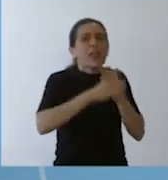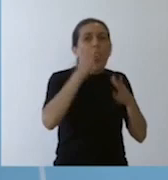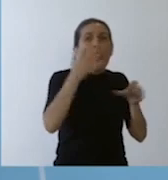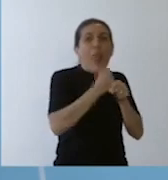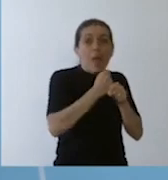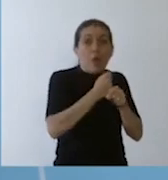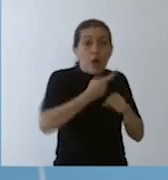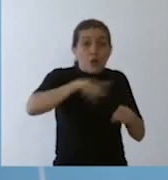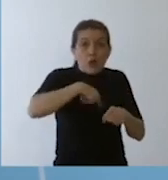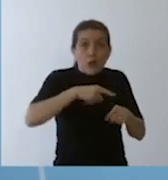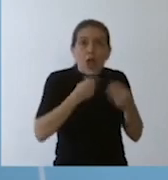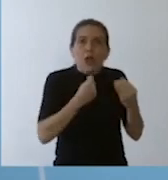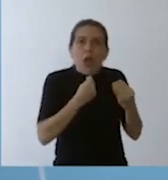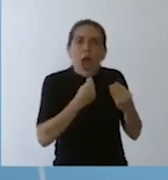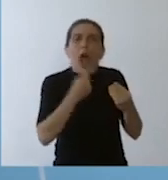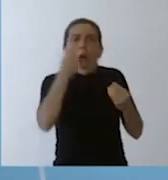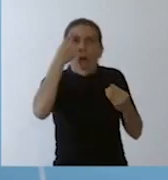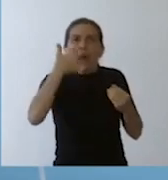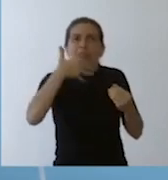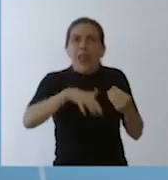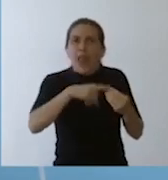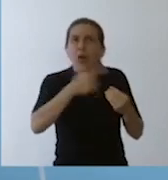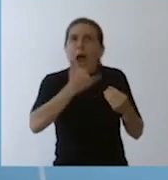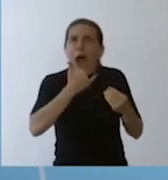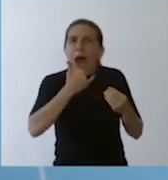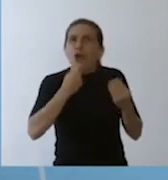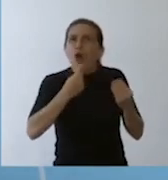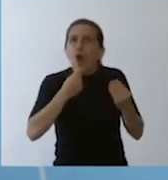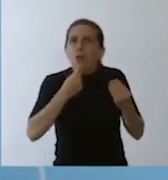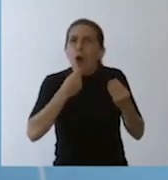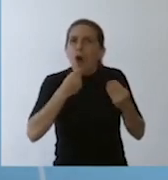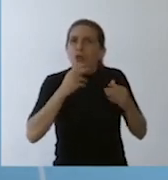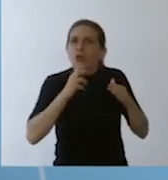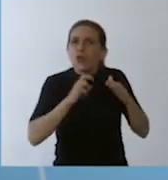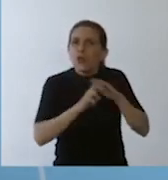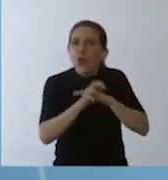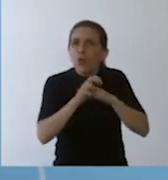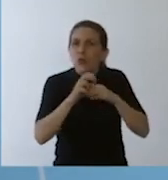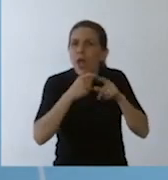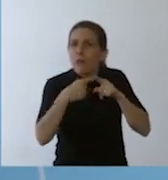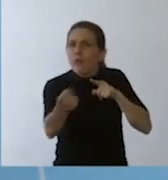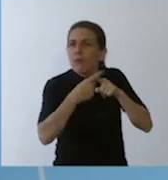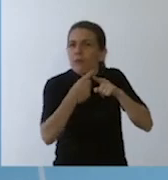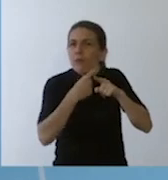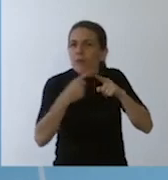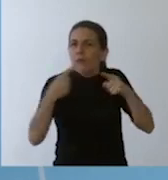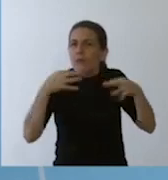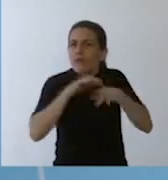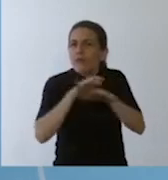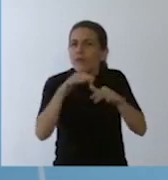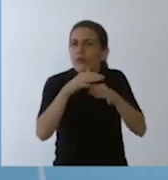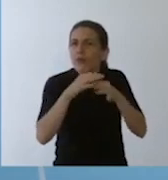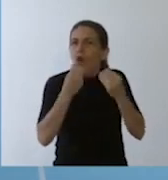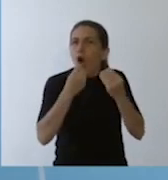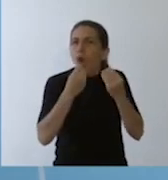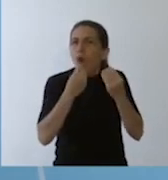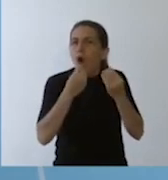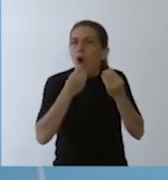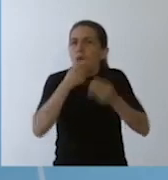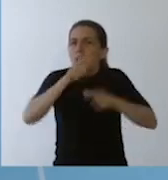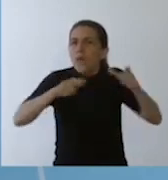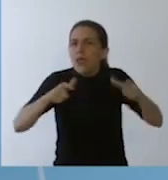es, efectivamente, entendiendo que es la circulación tal vez el modo más efectivo de controlar en buena parte